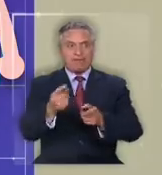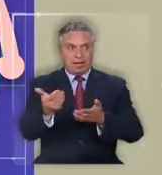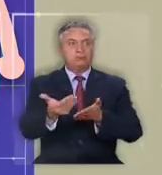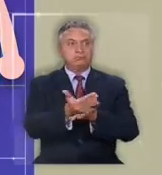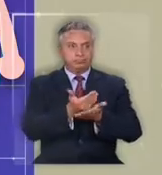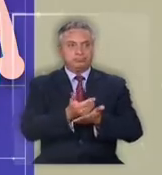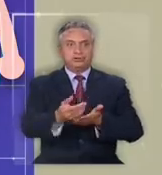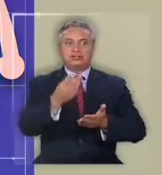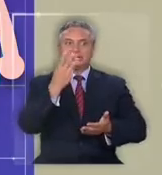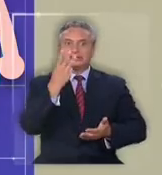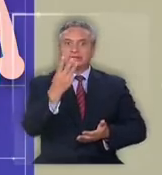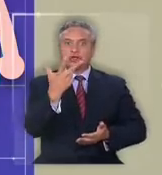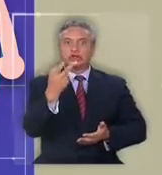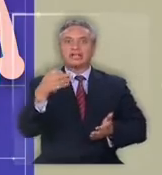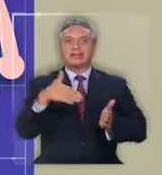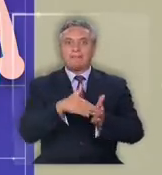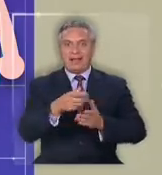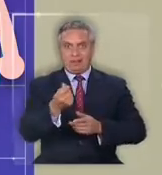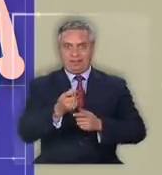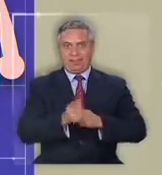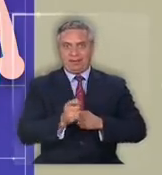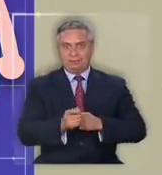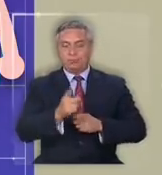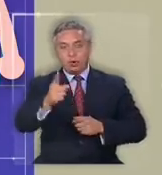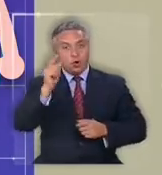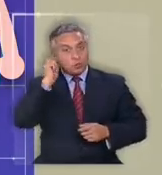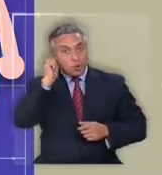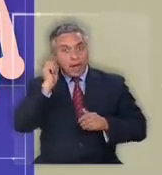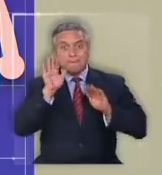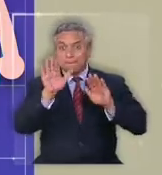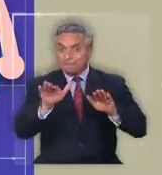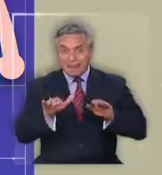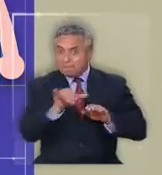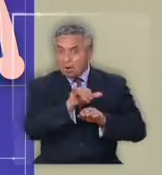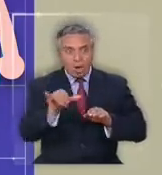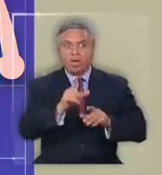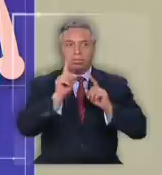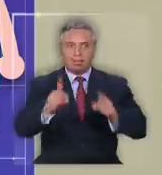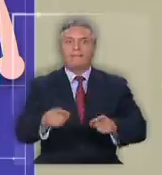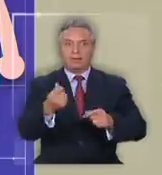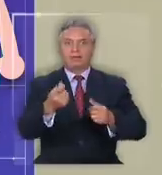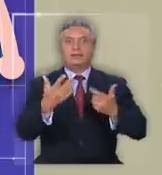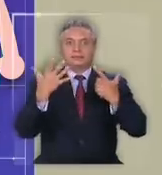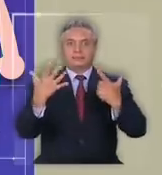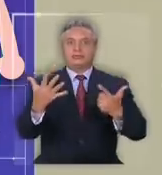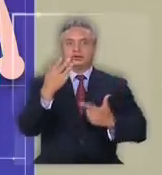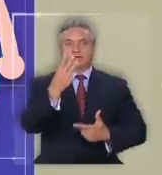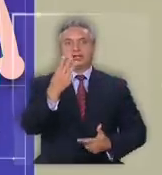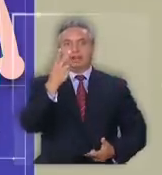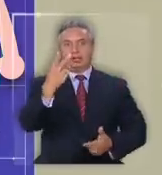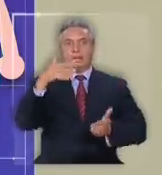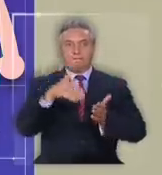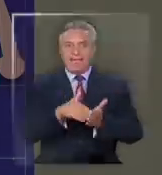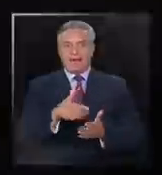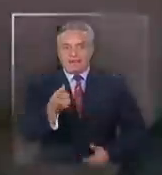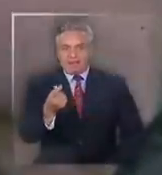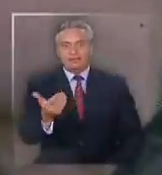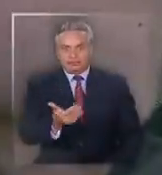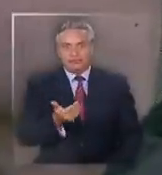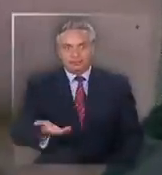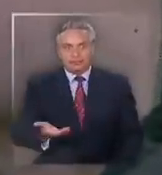líquido de 380 mil pesos, mientras que una mujer con las mismas condiciones debe ganar un sueldo líquido de 732 mil